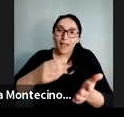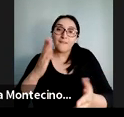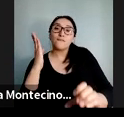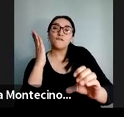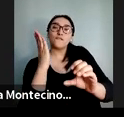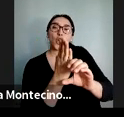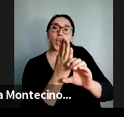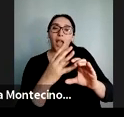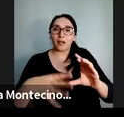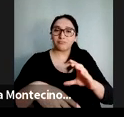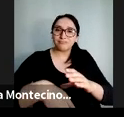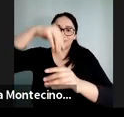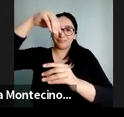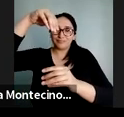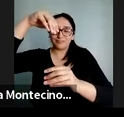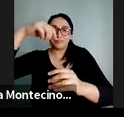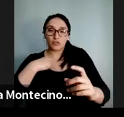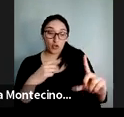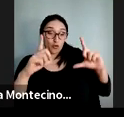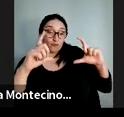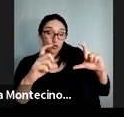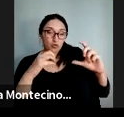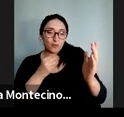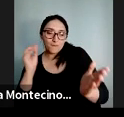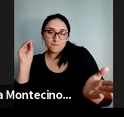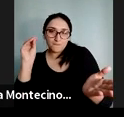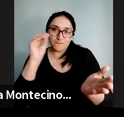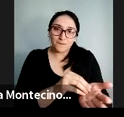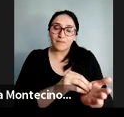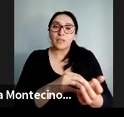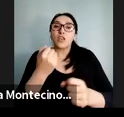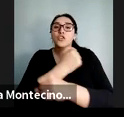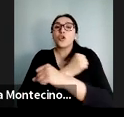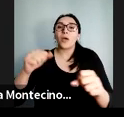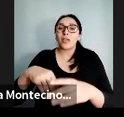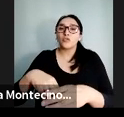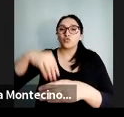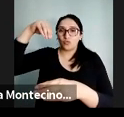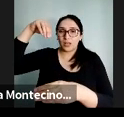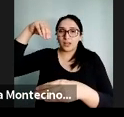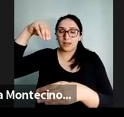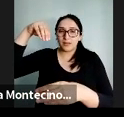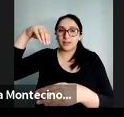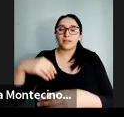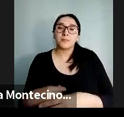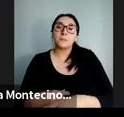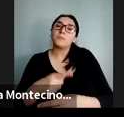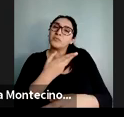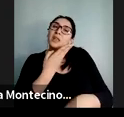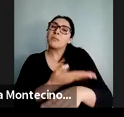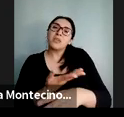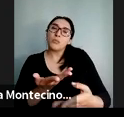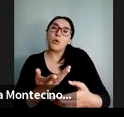suba desde cualquier dispositivo a alguna de estas plataformas sociales. Para solicitar este tipo de ayuda se le puede escribir